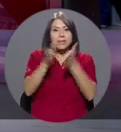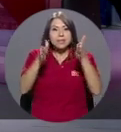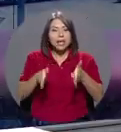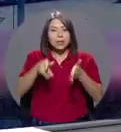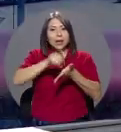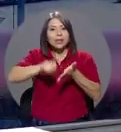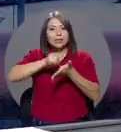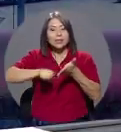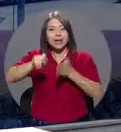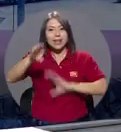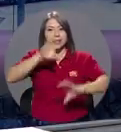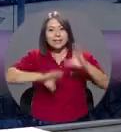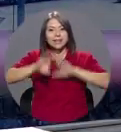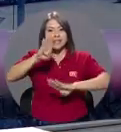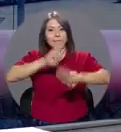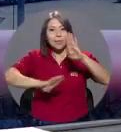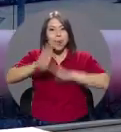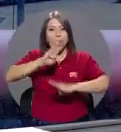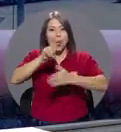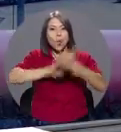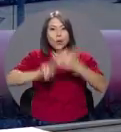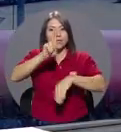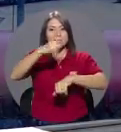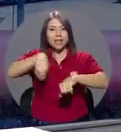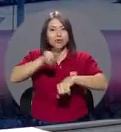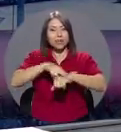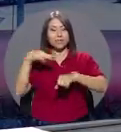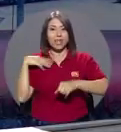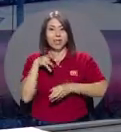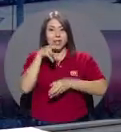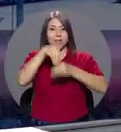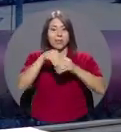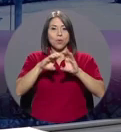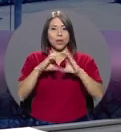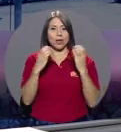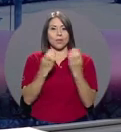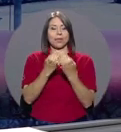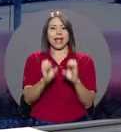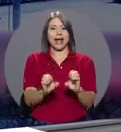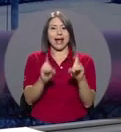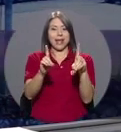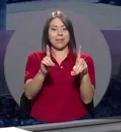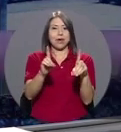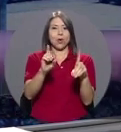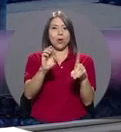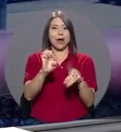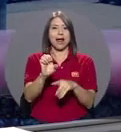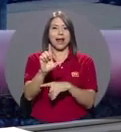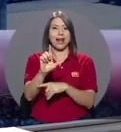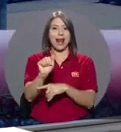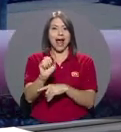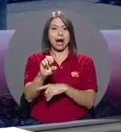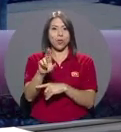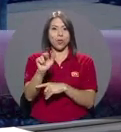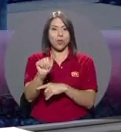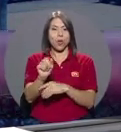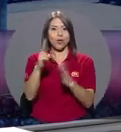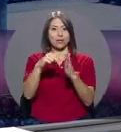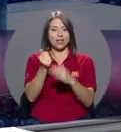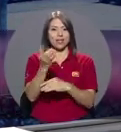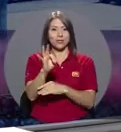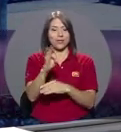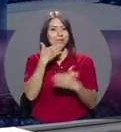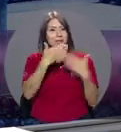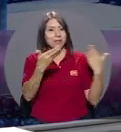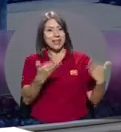académica e investigadora de la Escuela de Ciencias Biológicas de la Universidad Nacional y miembro del Comité Académico del LACUA 2019.